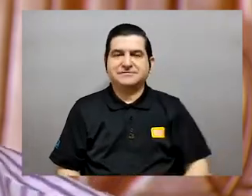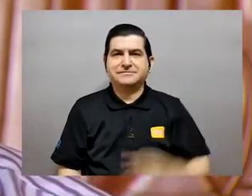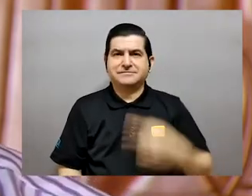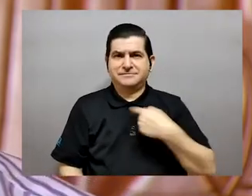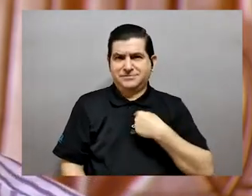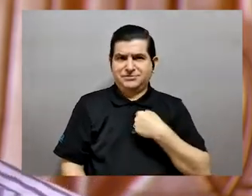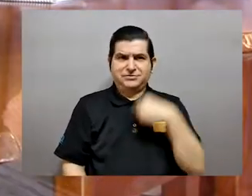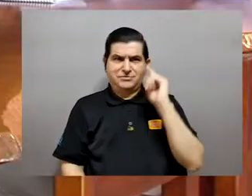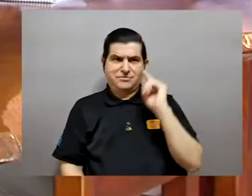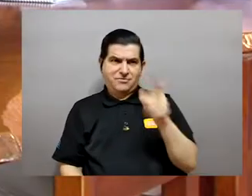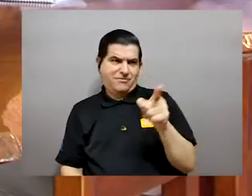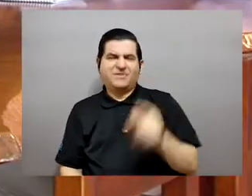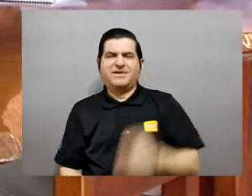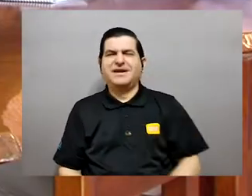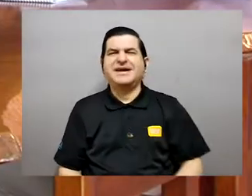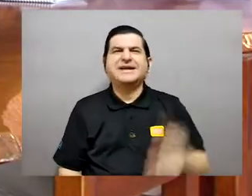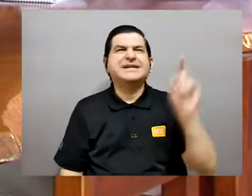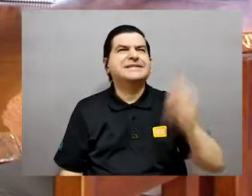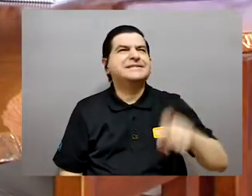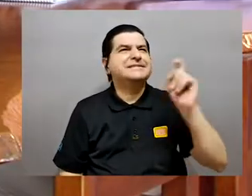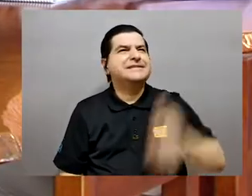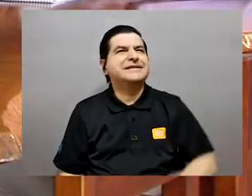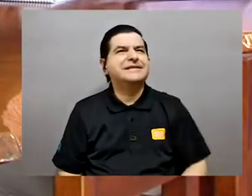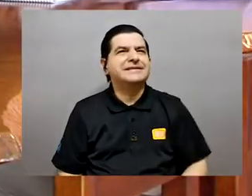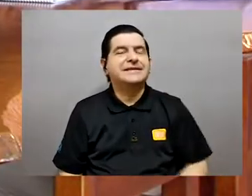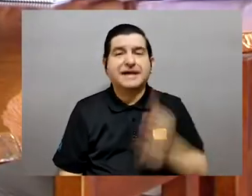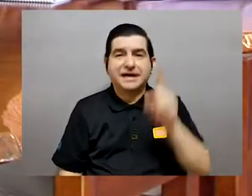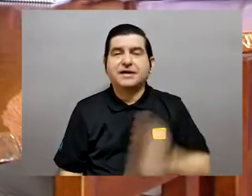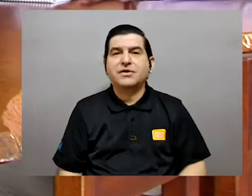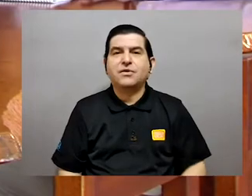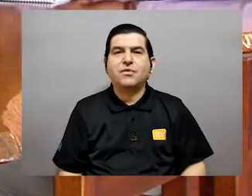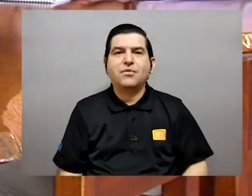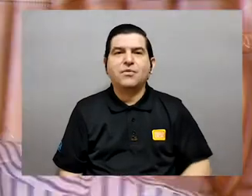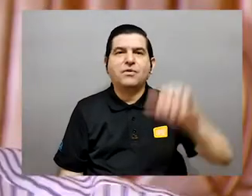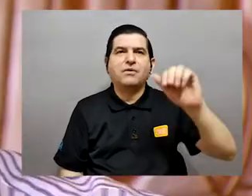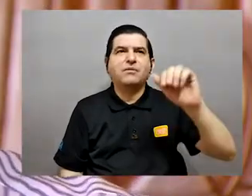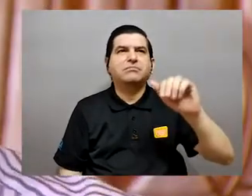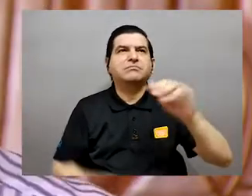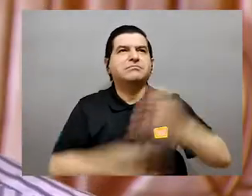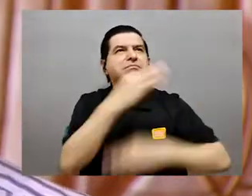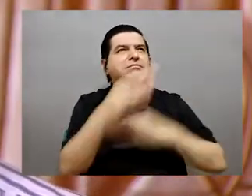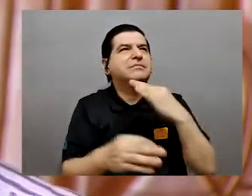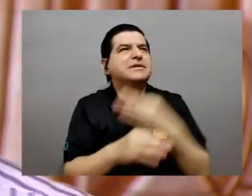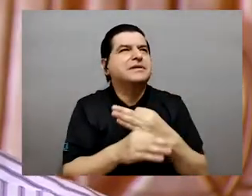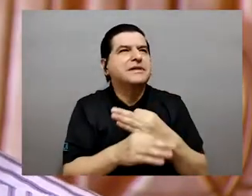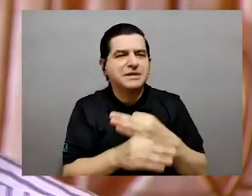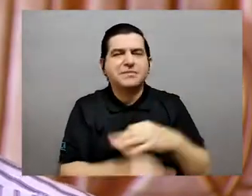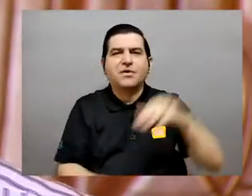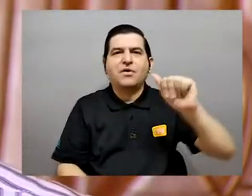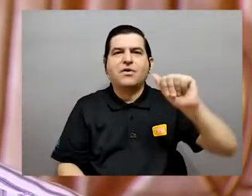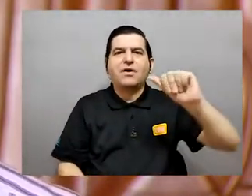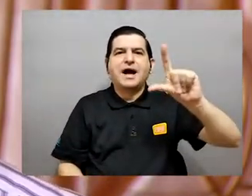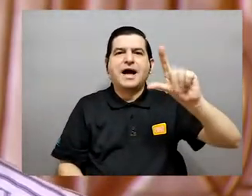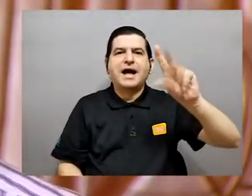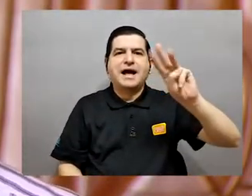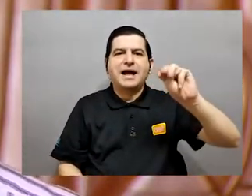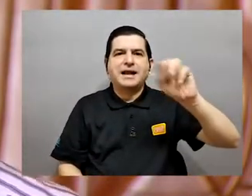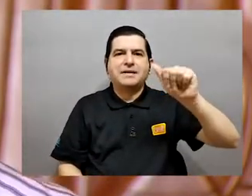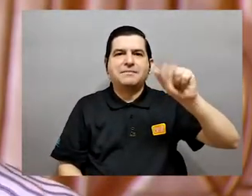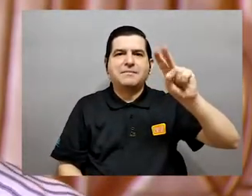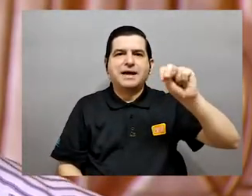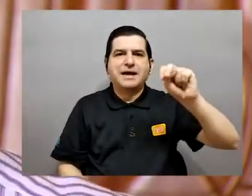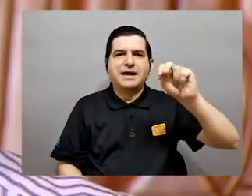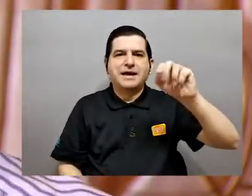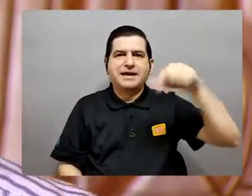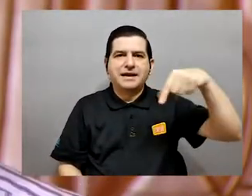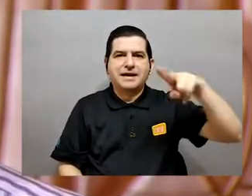este es el niño del almanaque. Y estaba por ahí el almanaque y vean al niño. Y todo. Fue una experiencia muy bonita. Entonces yo